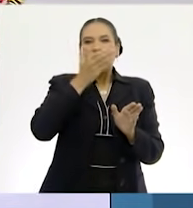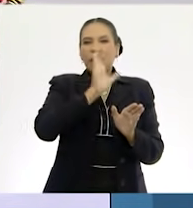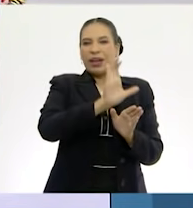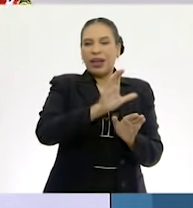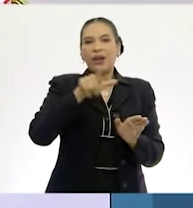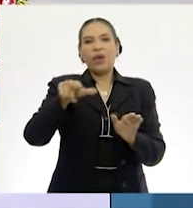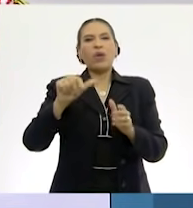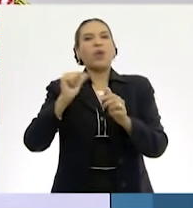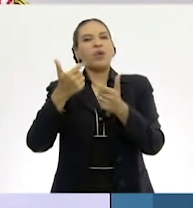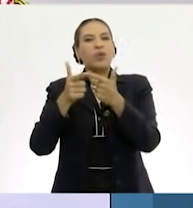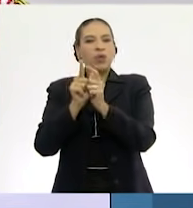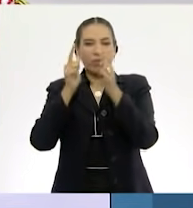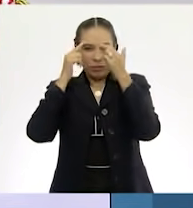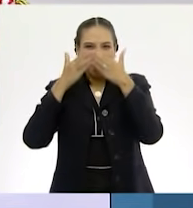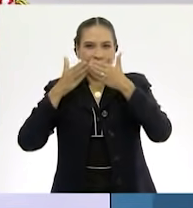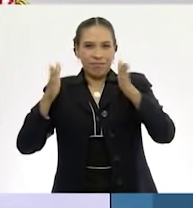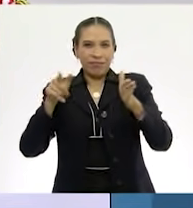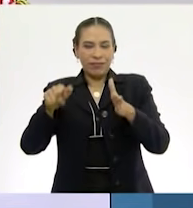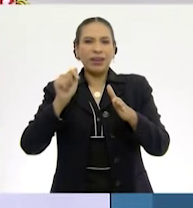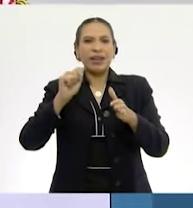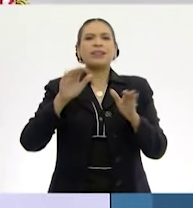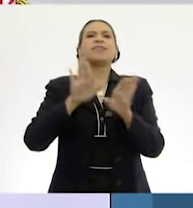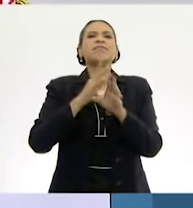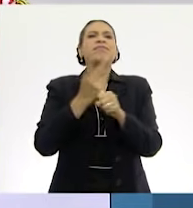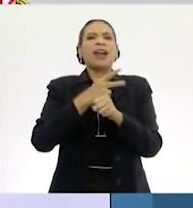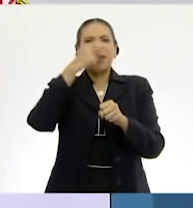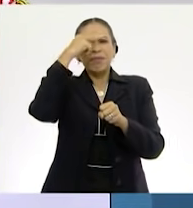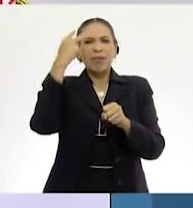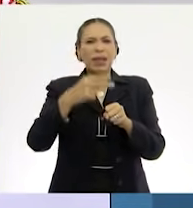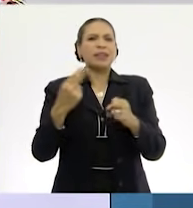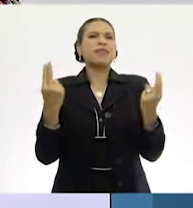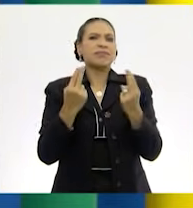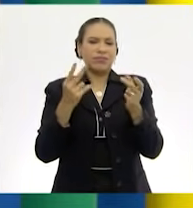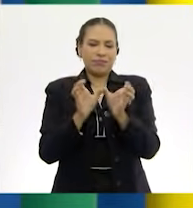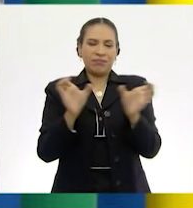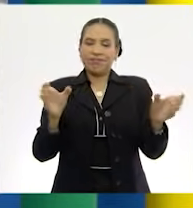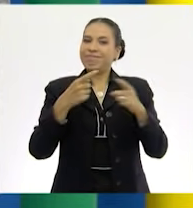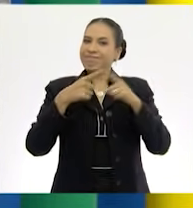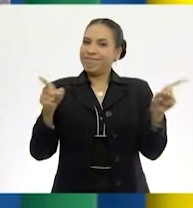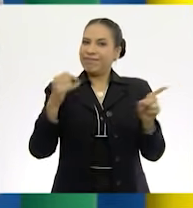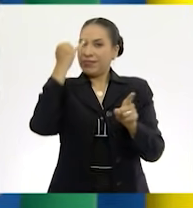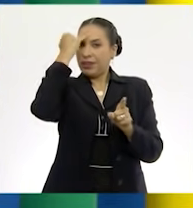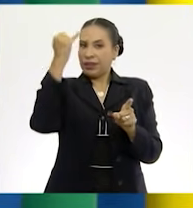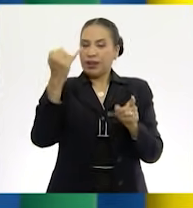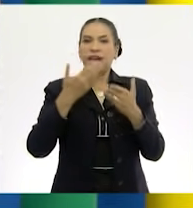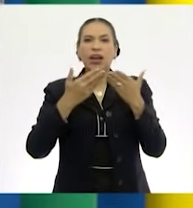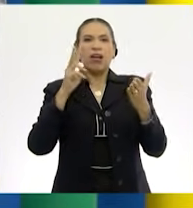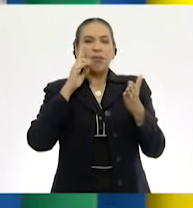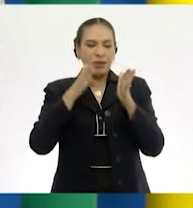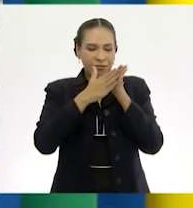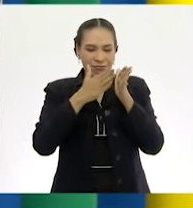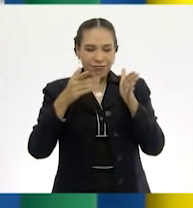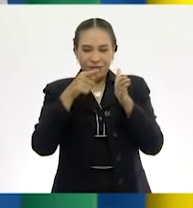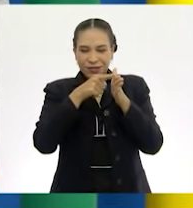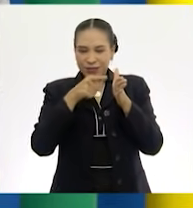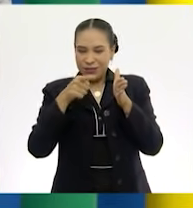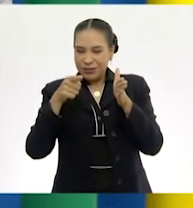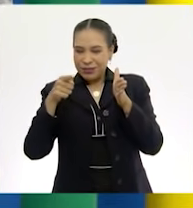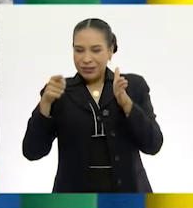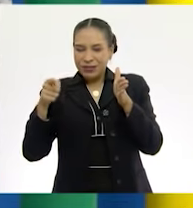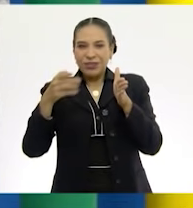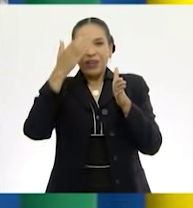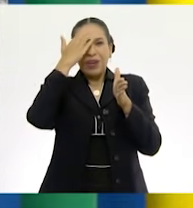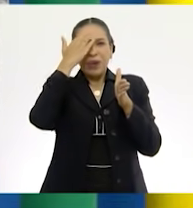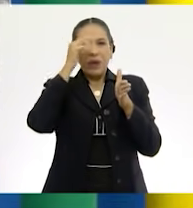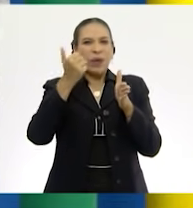ideas opuestas acerca de qué era México y qué necesitaba. Maestra, sigamos viendo la línea de tiempo porque conozco